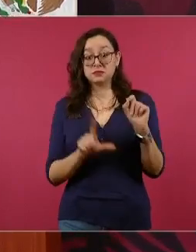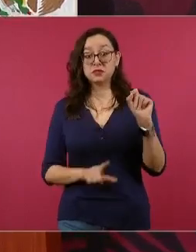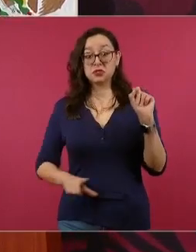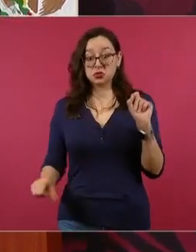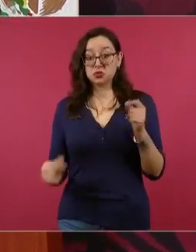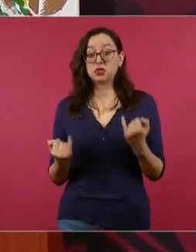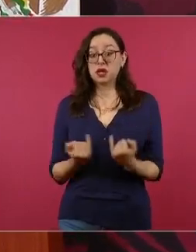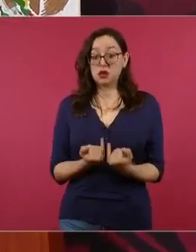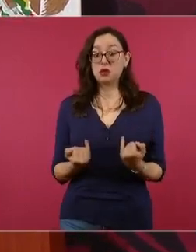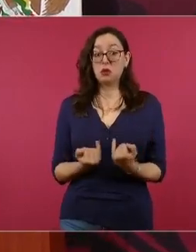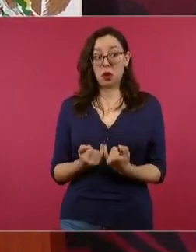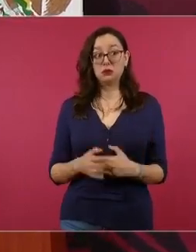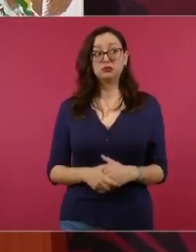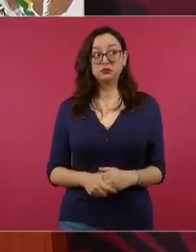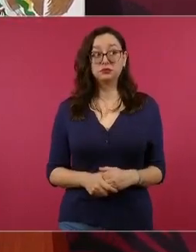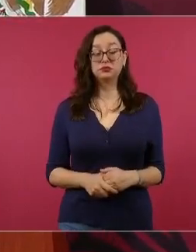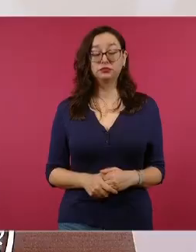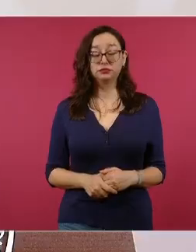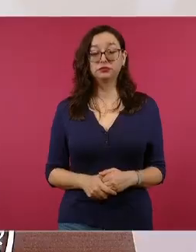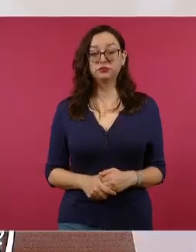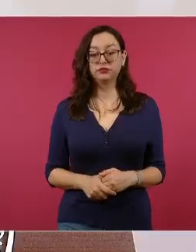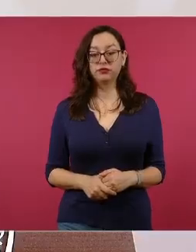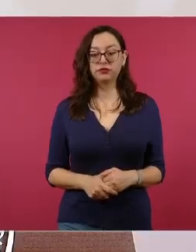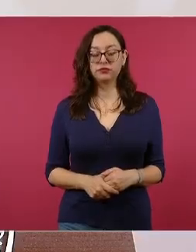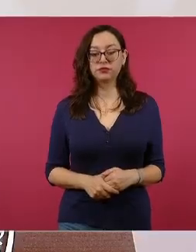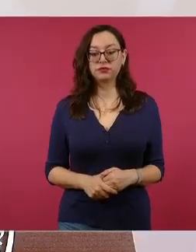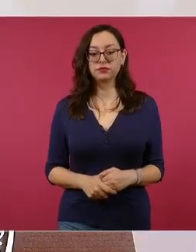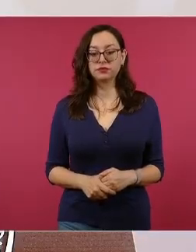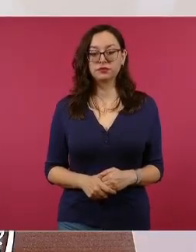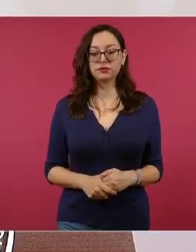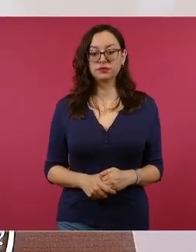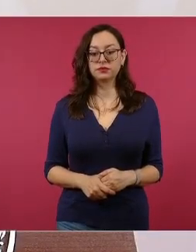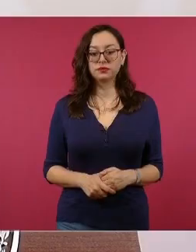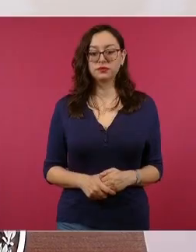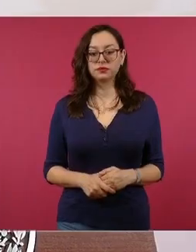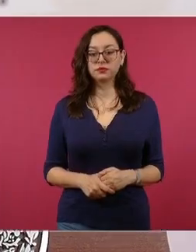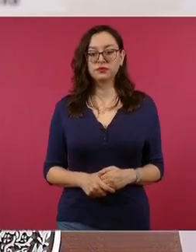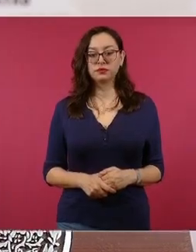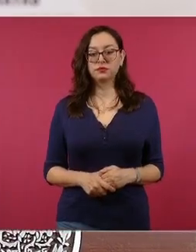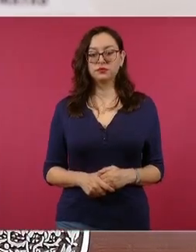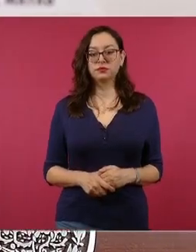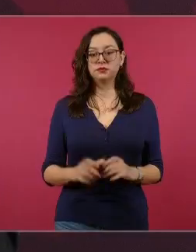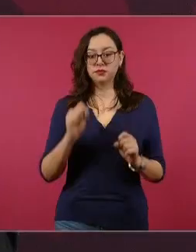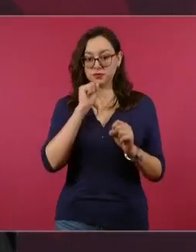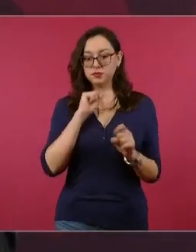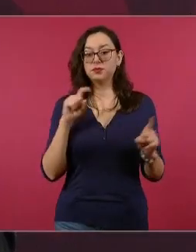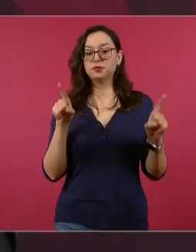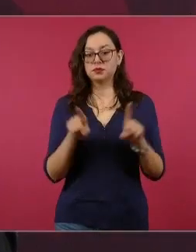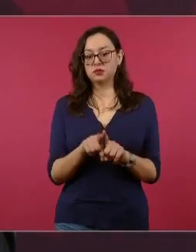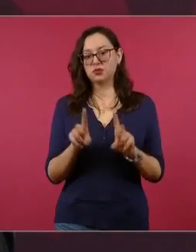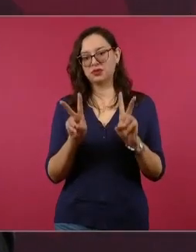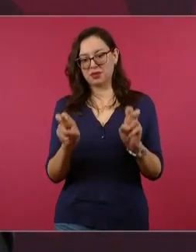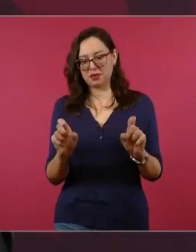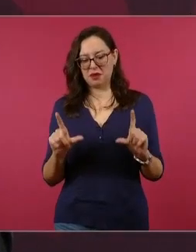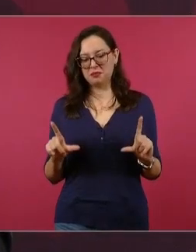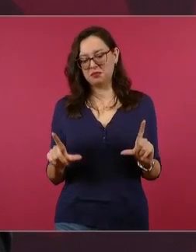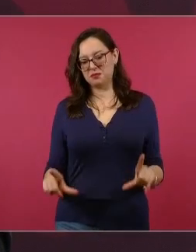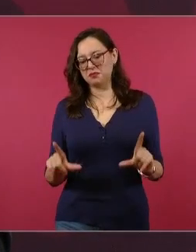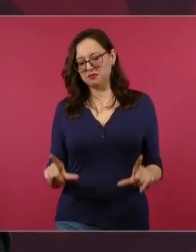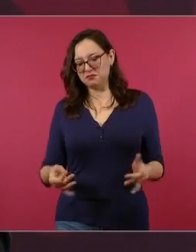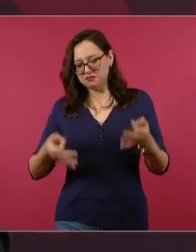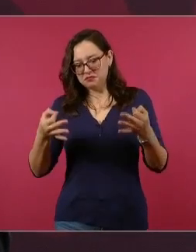lo de la licencia permanente, y lo mismo el de mejorar la calidad de las placas,